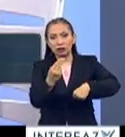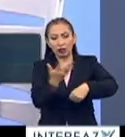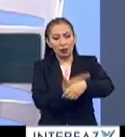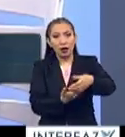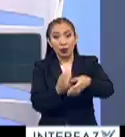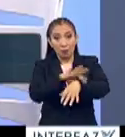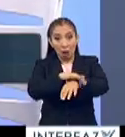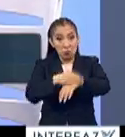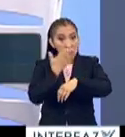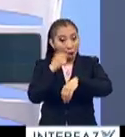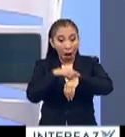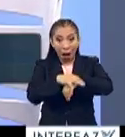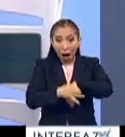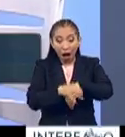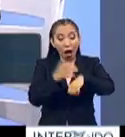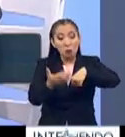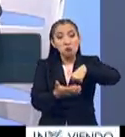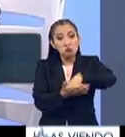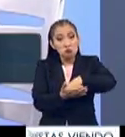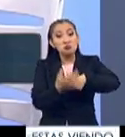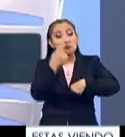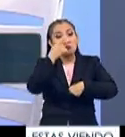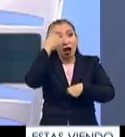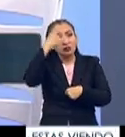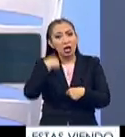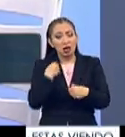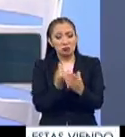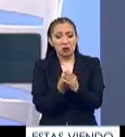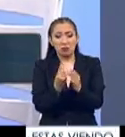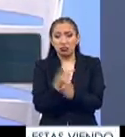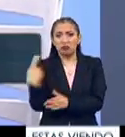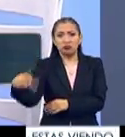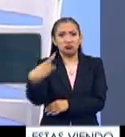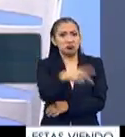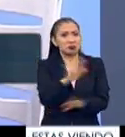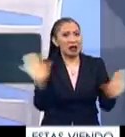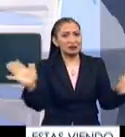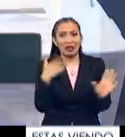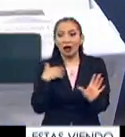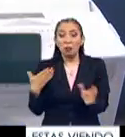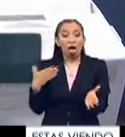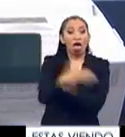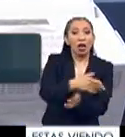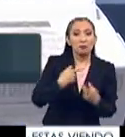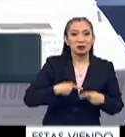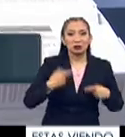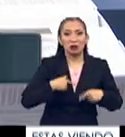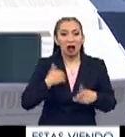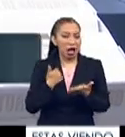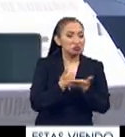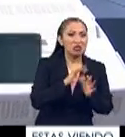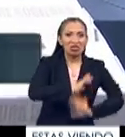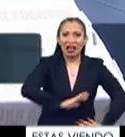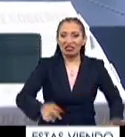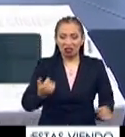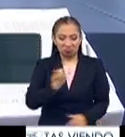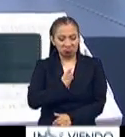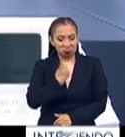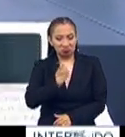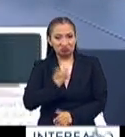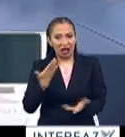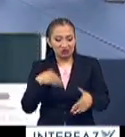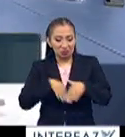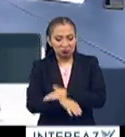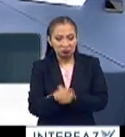la asistencia de alguna persona. Correcto, sí, y toda la privacidad, ¿no? Para que no, nunca vaya a existir algún tipo de